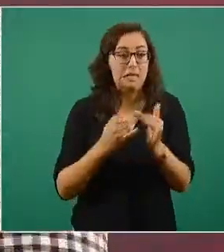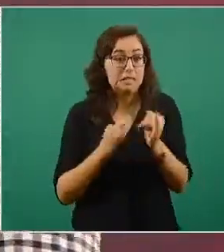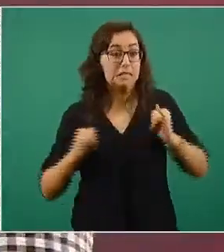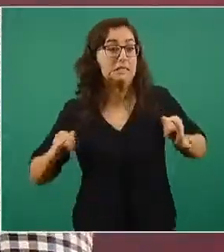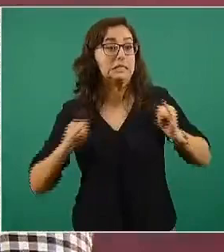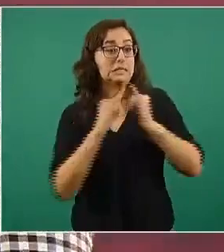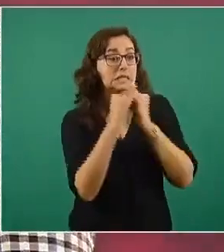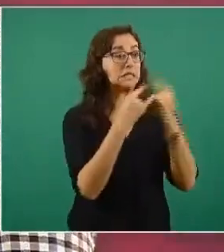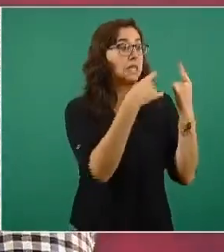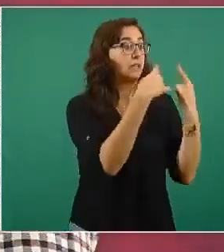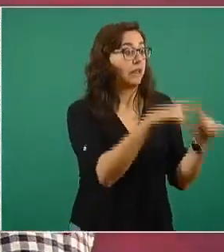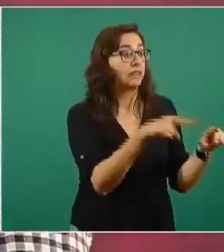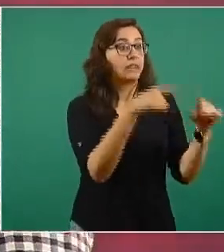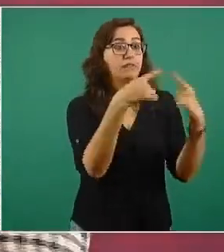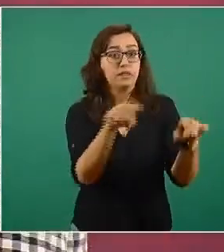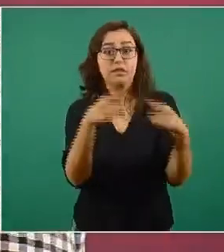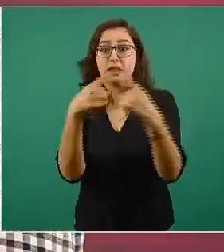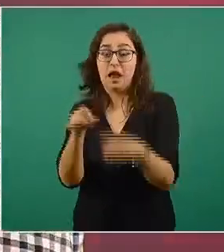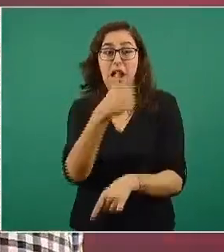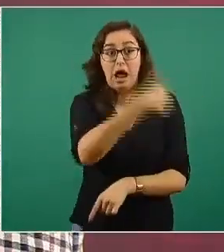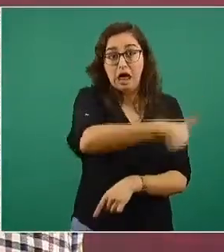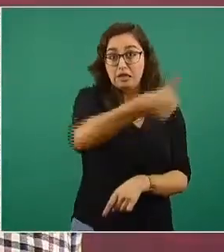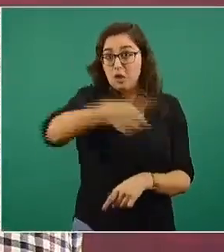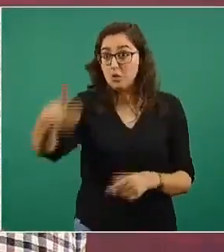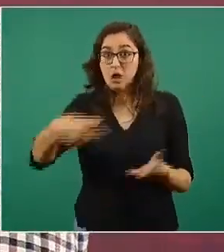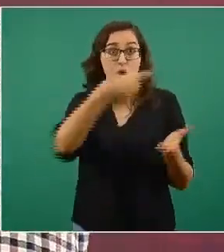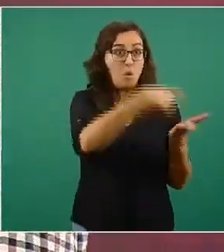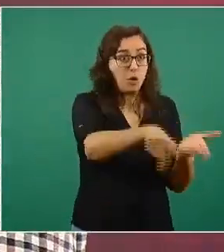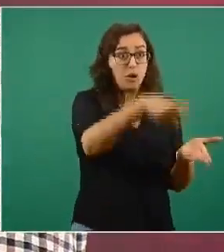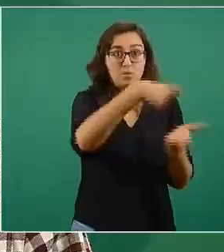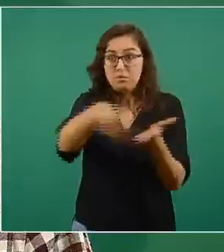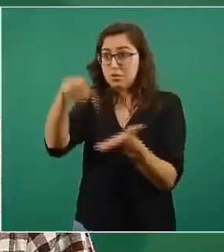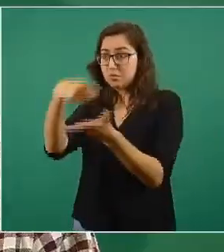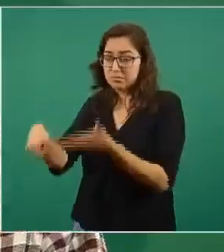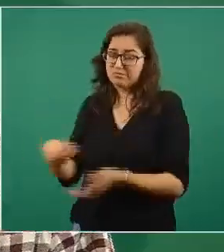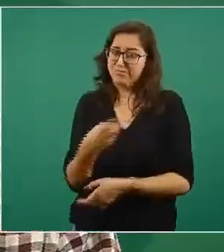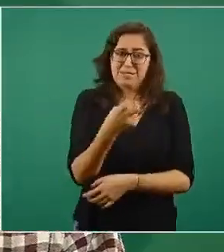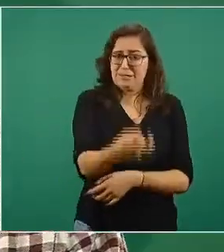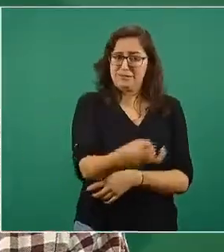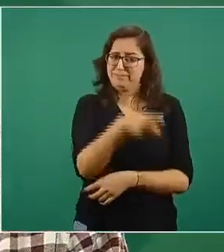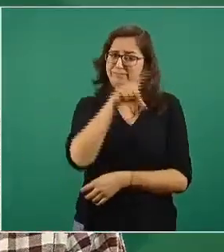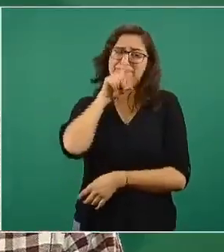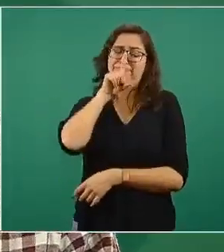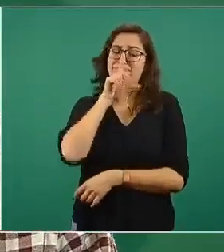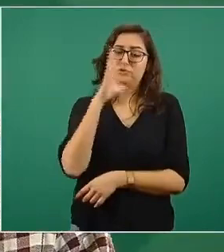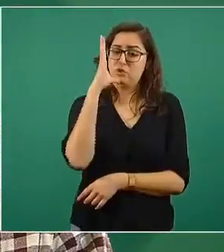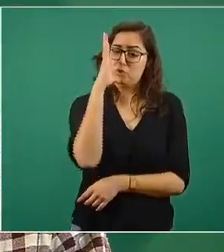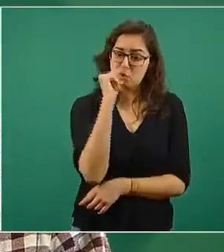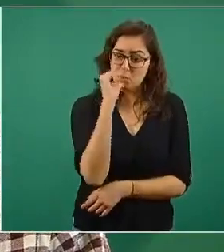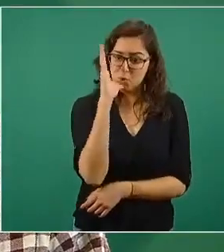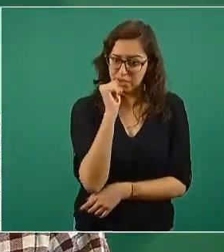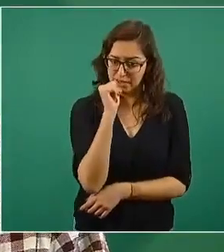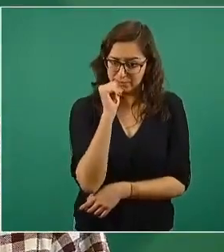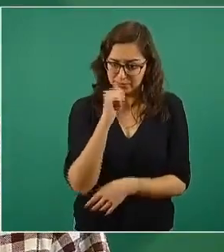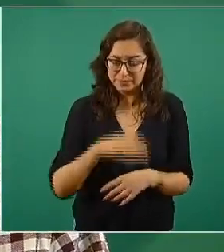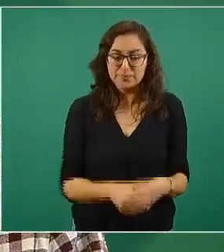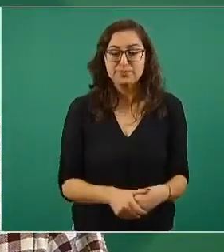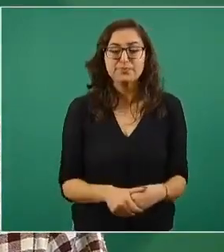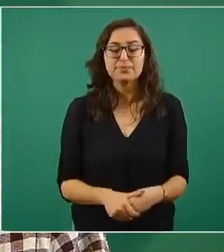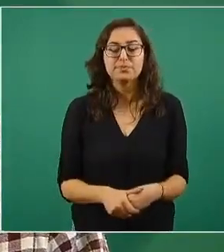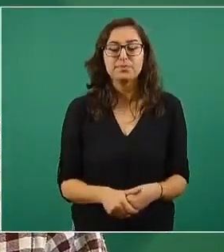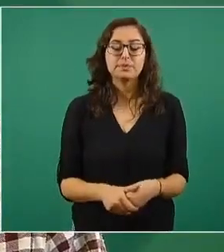entidad de la administración pública compre. Entonces, definitivamente no va a ocurrir de esa manera. Lo que es